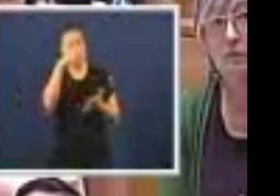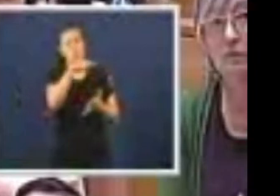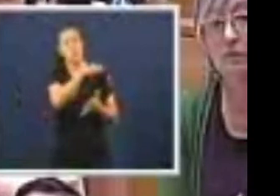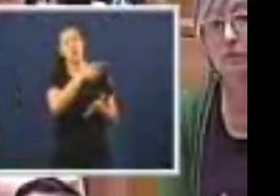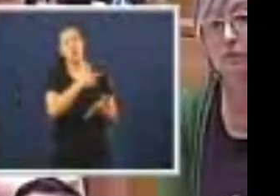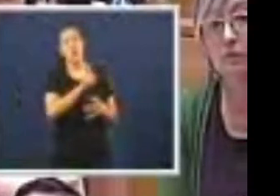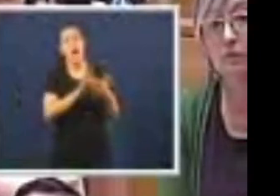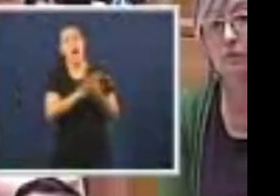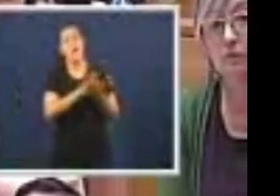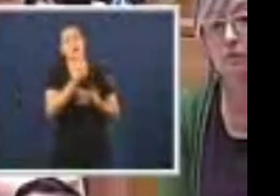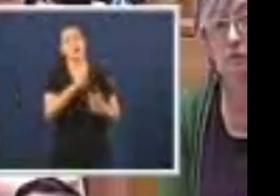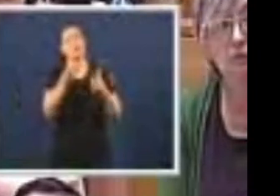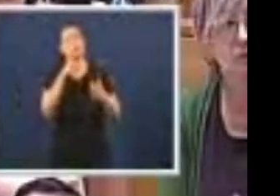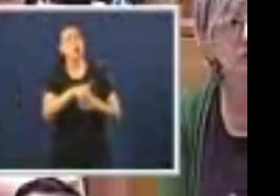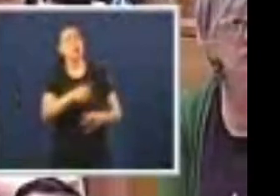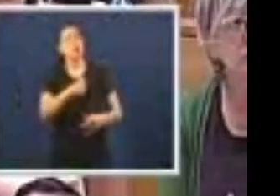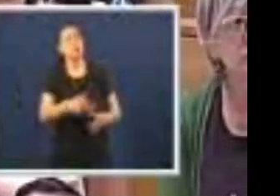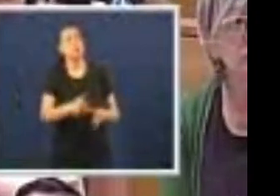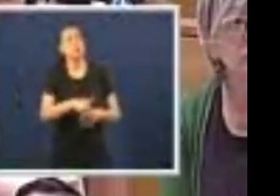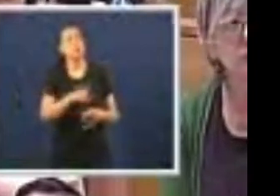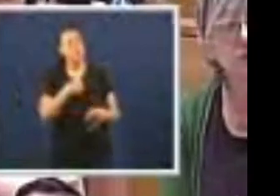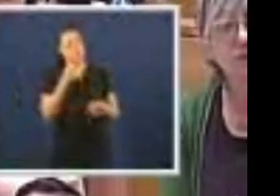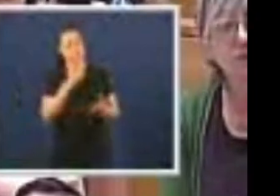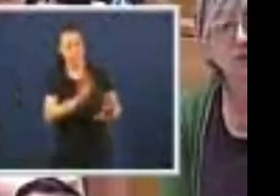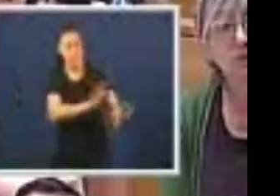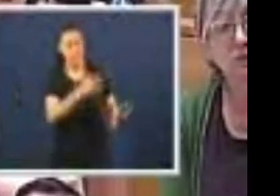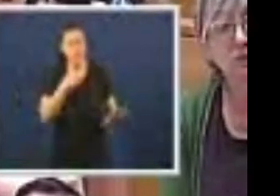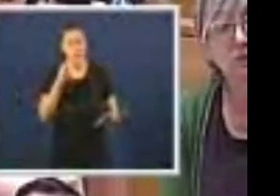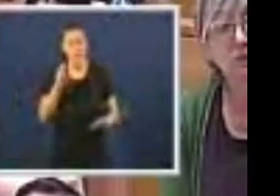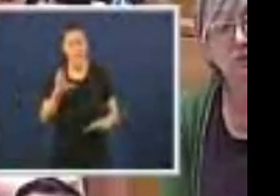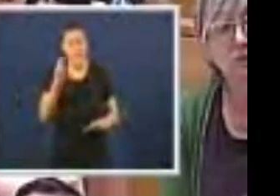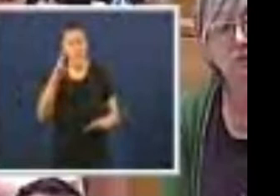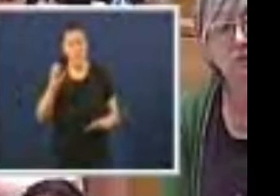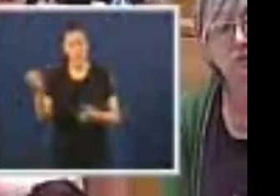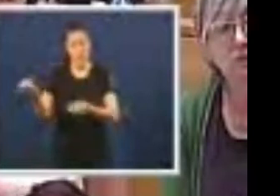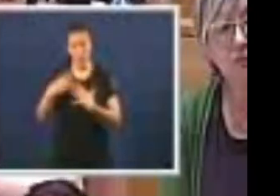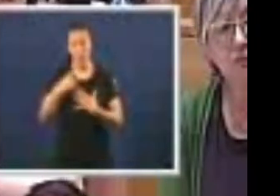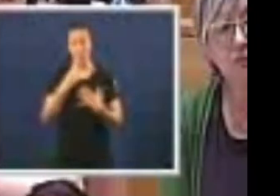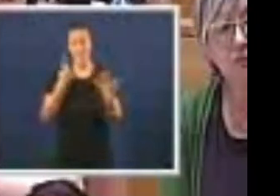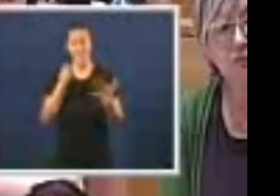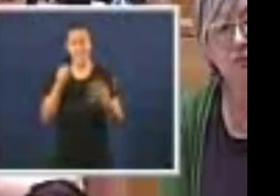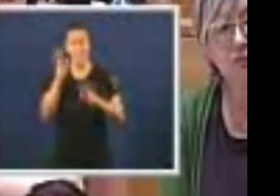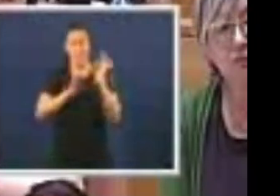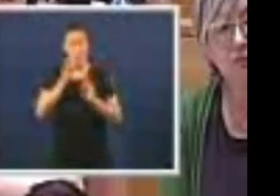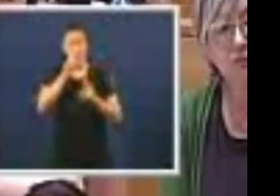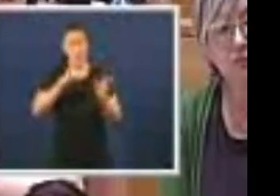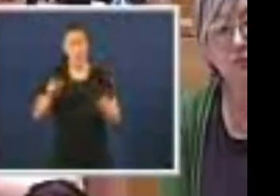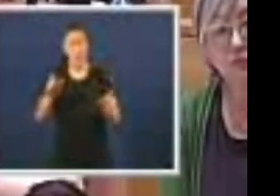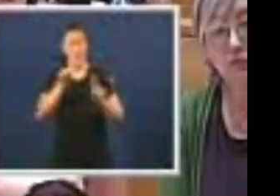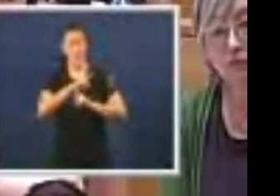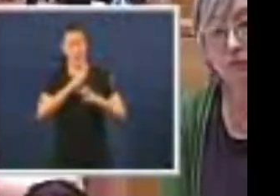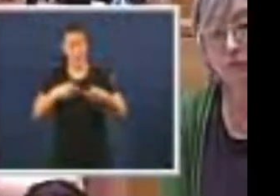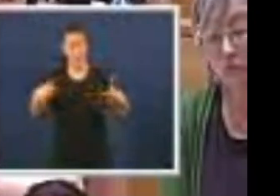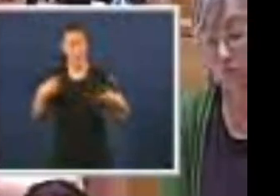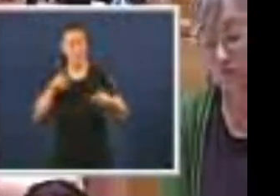no triunfalismo oficial. Os datos da EPA dixéronnos que o 60% dos novos e novas parados do Estado son